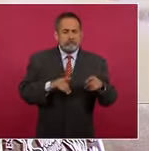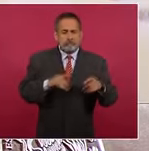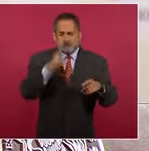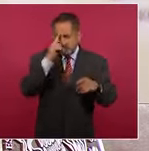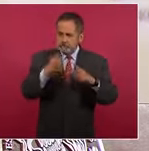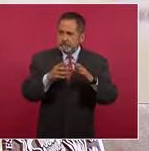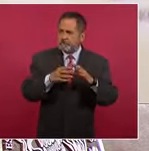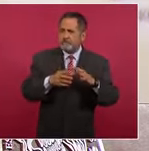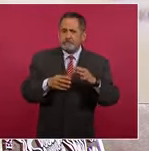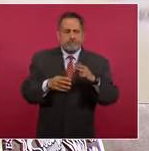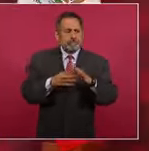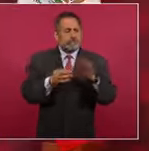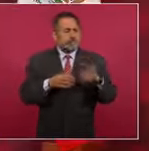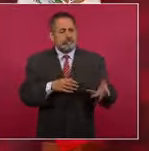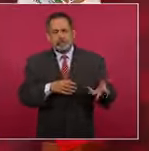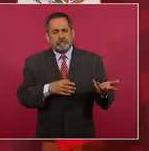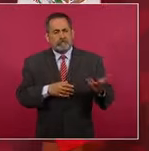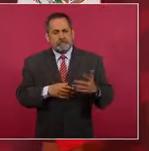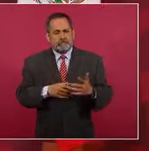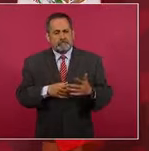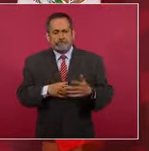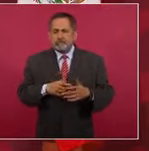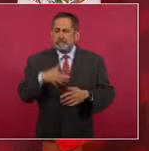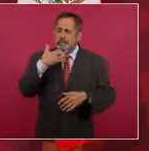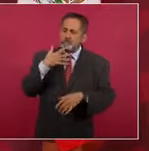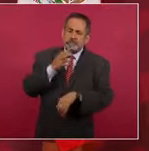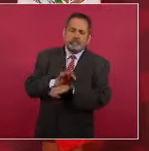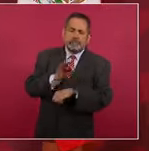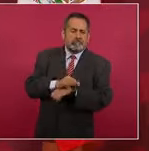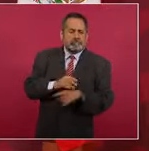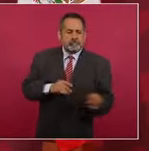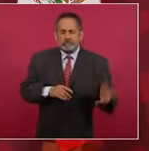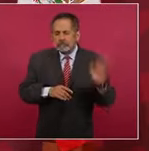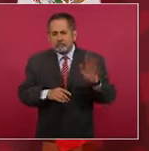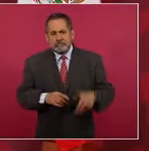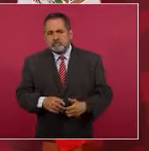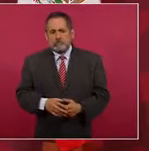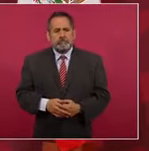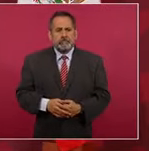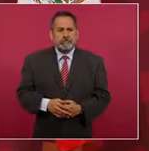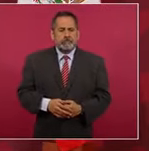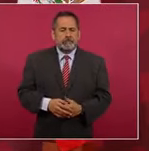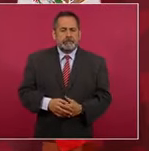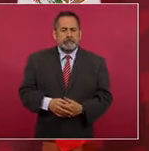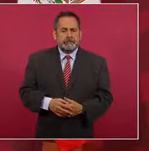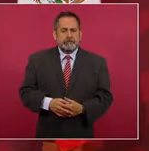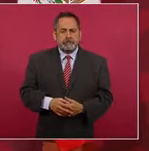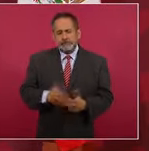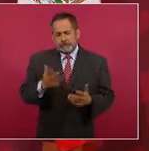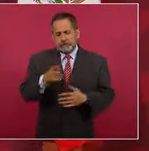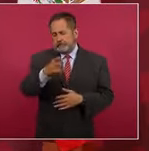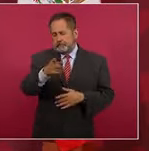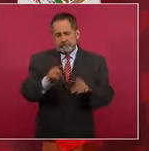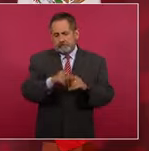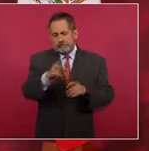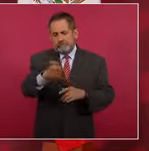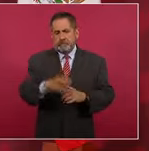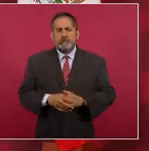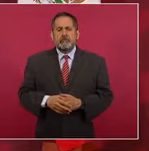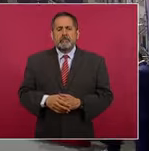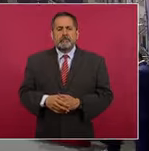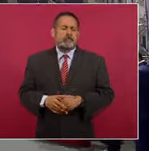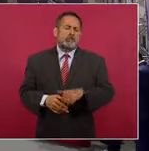fomentar y defender la corrupción. Entonces, eso es parte de lo